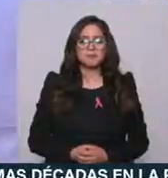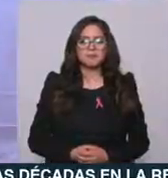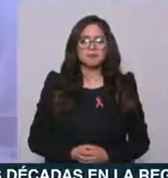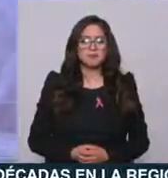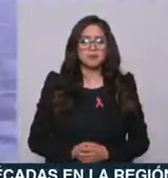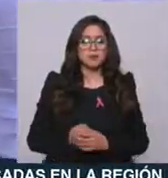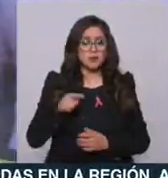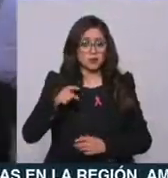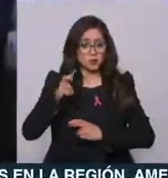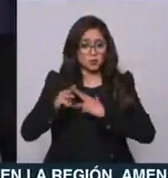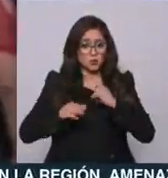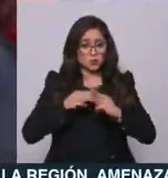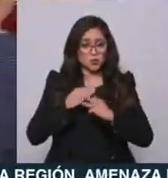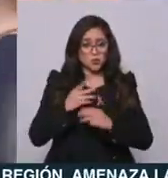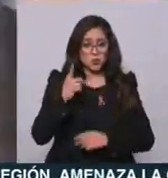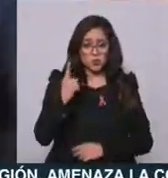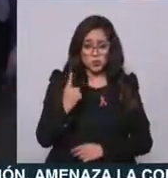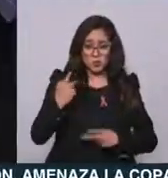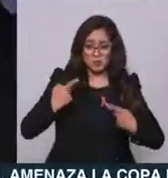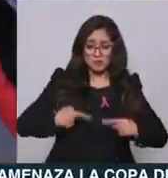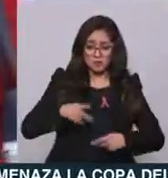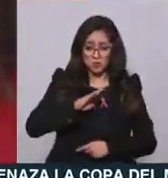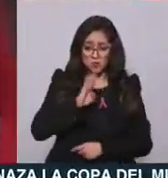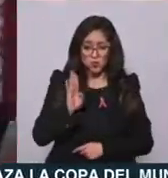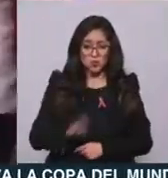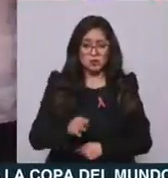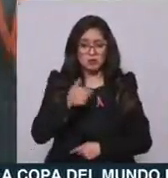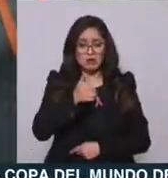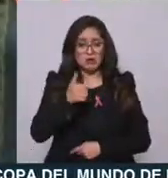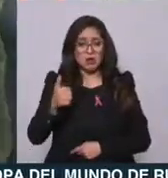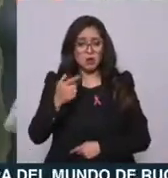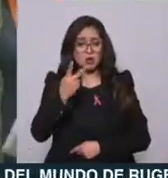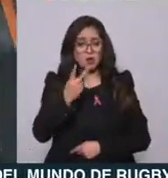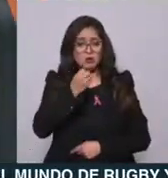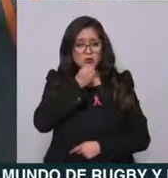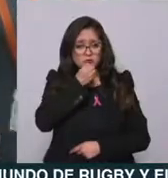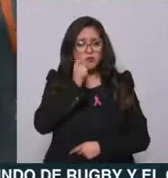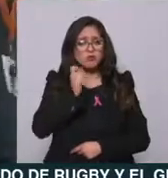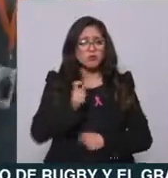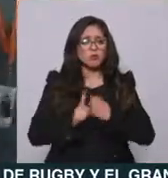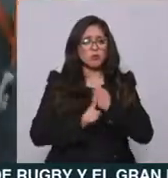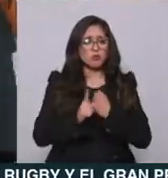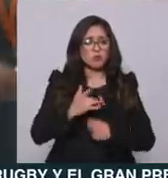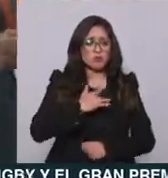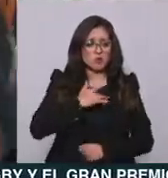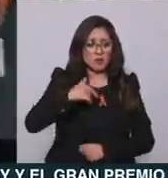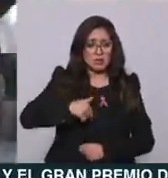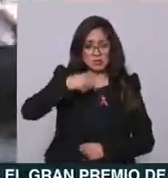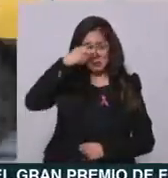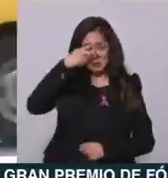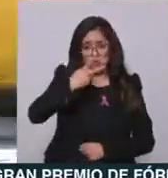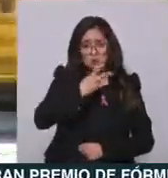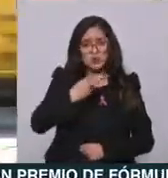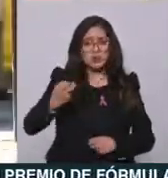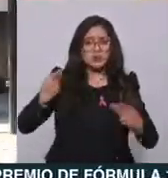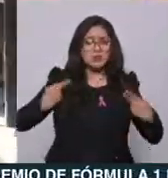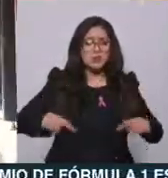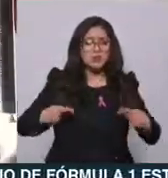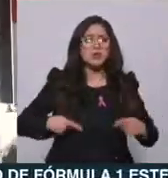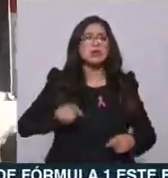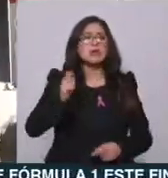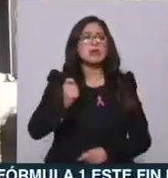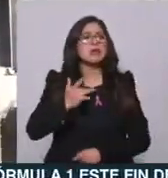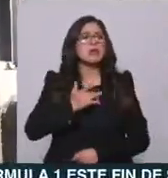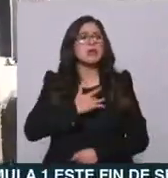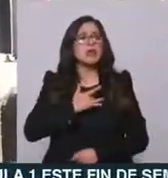En el mundo, una persona muere cada 2 segundos por enfermedades cardiovasculares. En México, 200 personas mueren cada día por un infarto